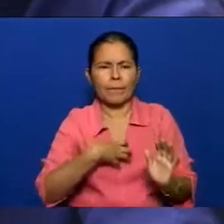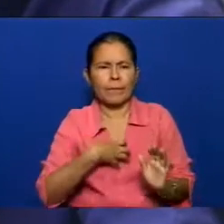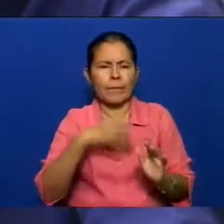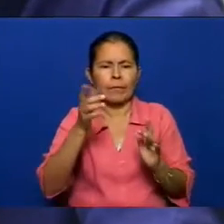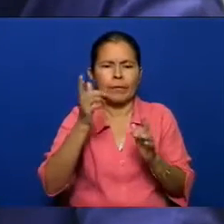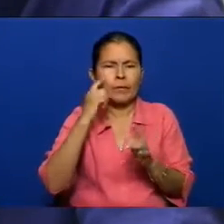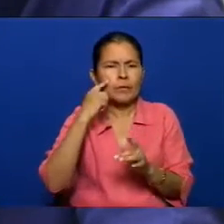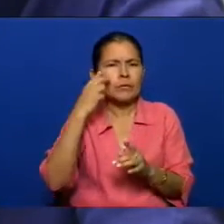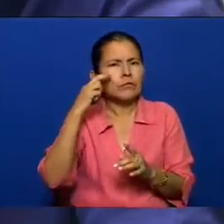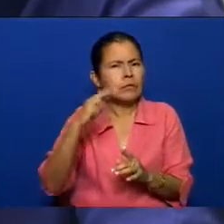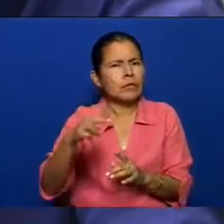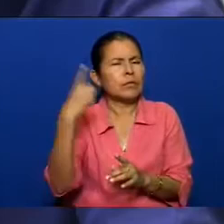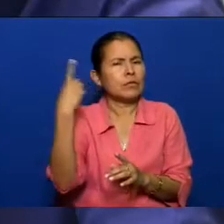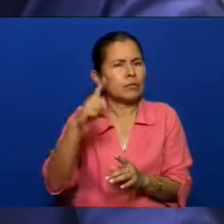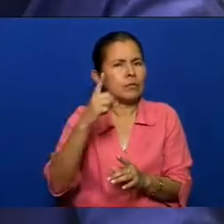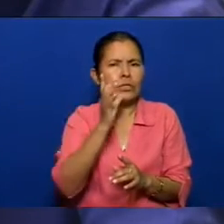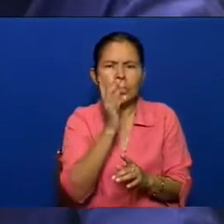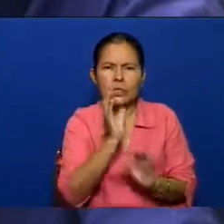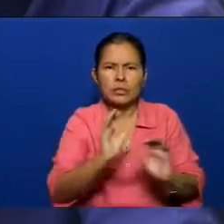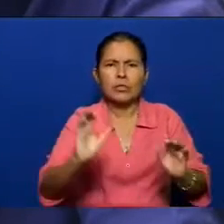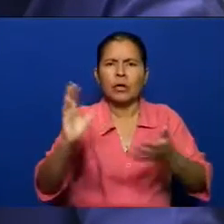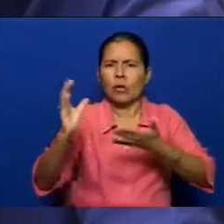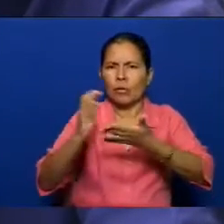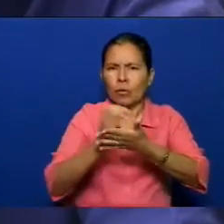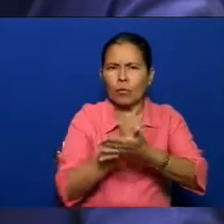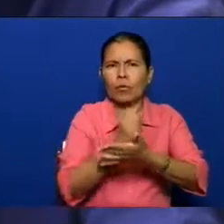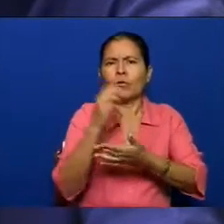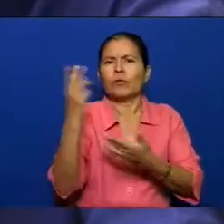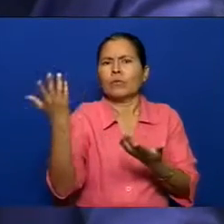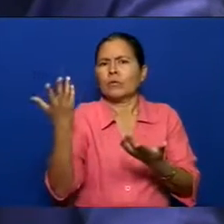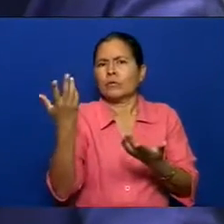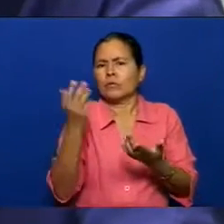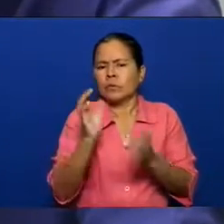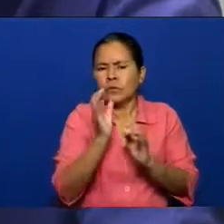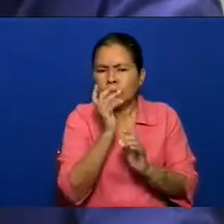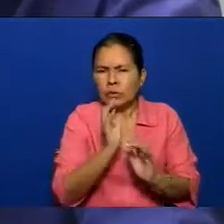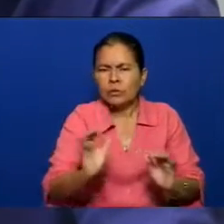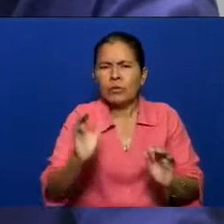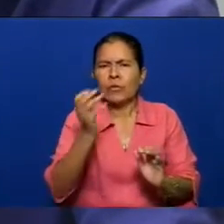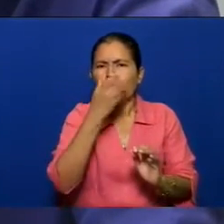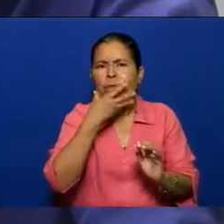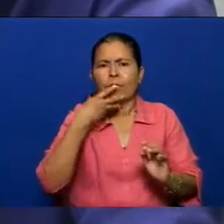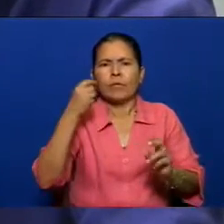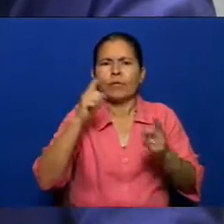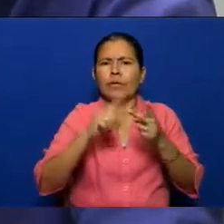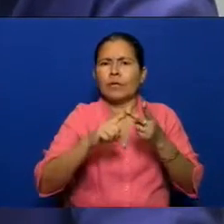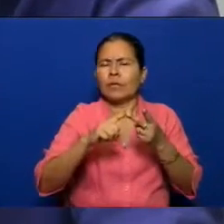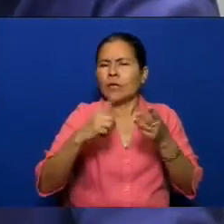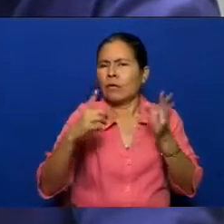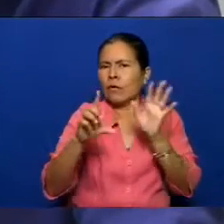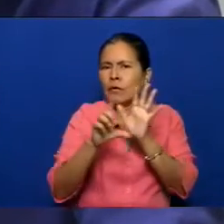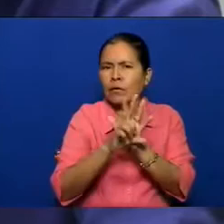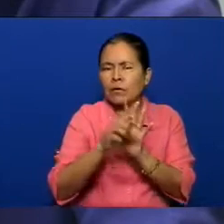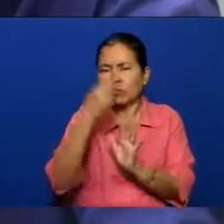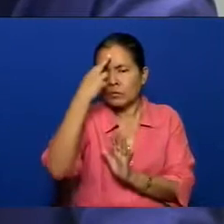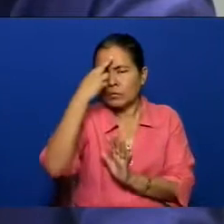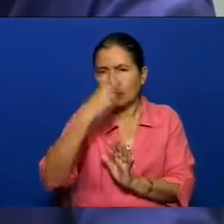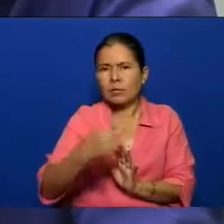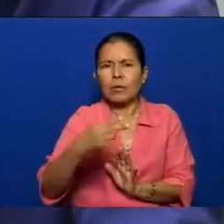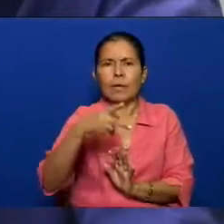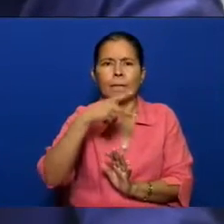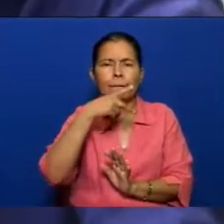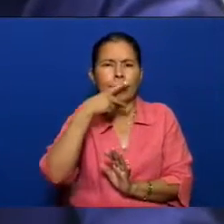niñez. El Código de la Niñez y la Adolescencia, en su momento la Ley de Responsabilidad de Madre, Padre e Hijo, la